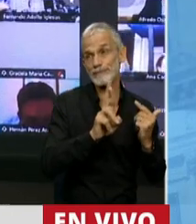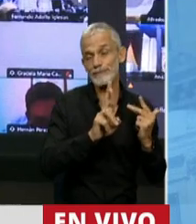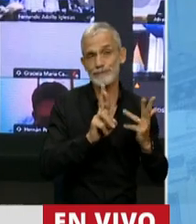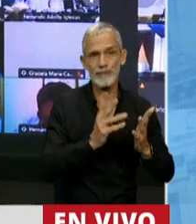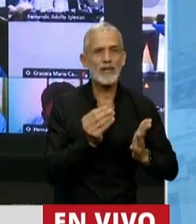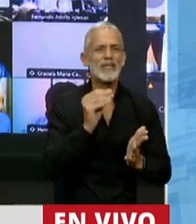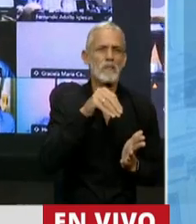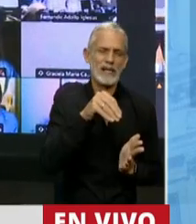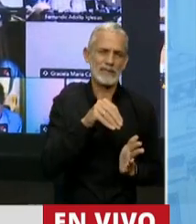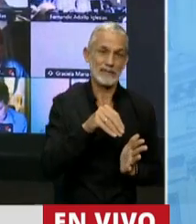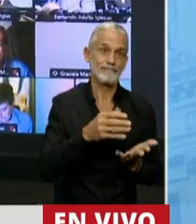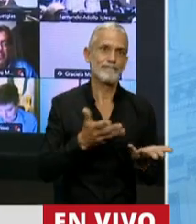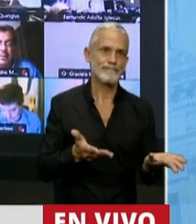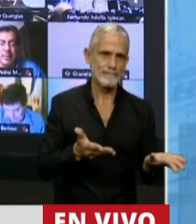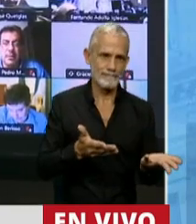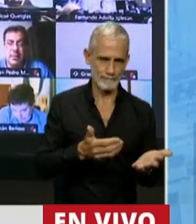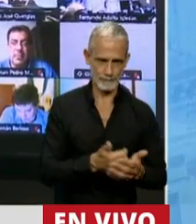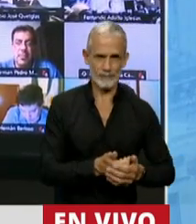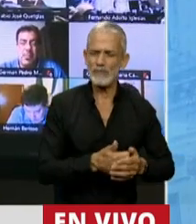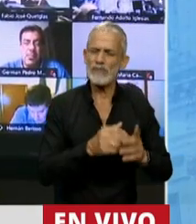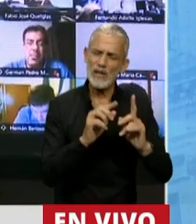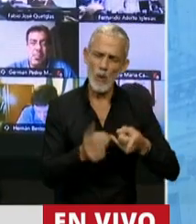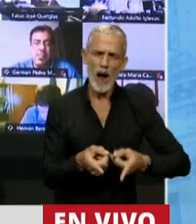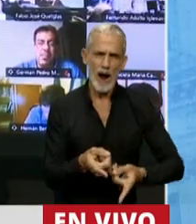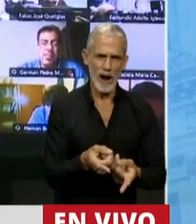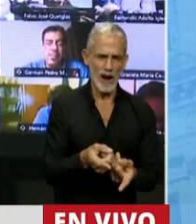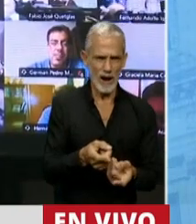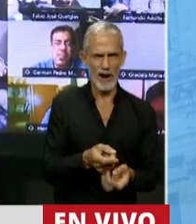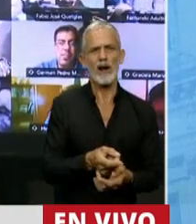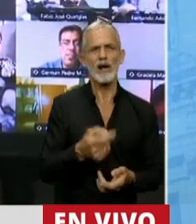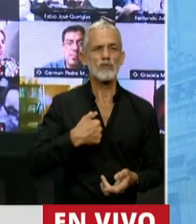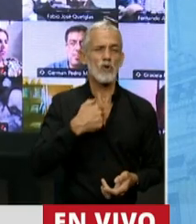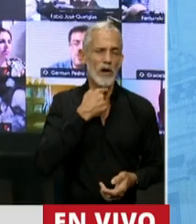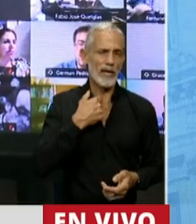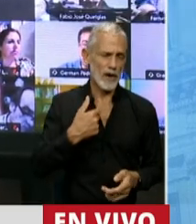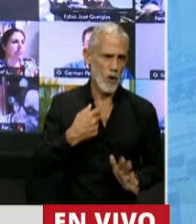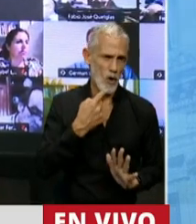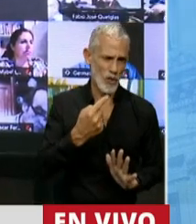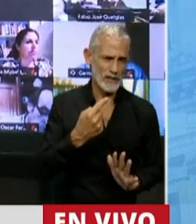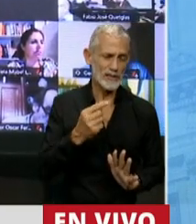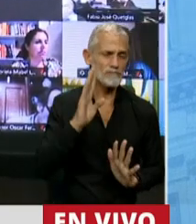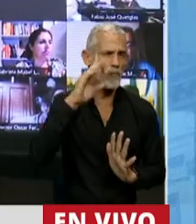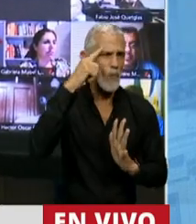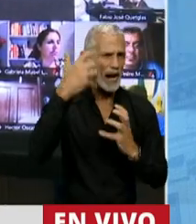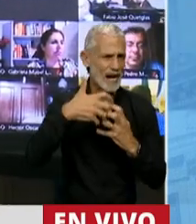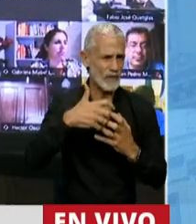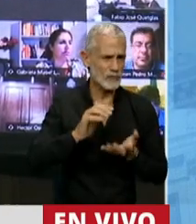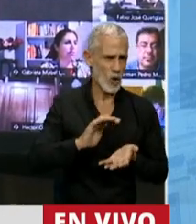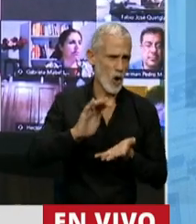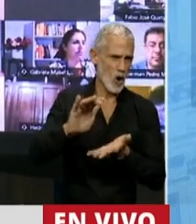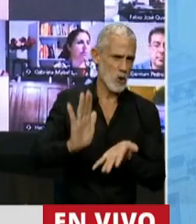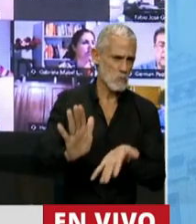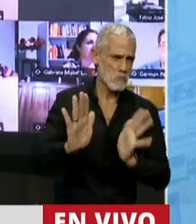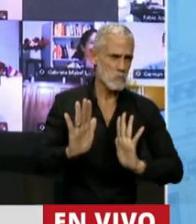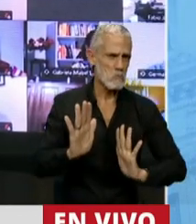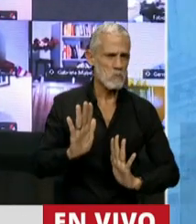yapa también. Pero de cualquier manera, lo que yo quiero es hacerle una reflexión, presidente. Primero,